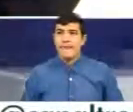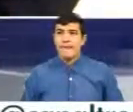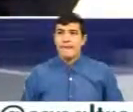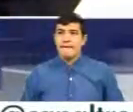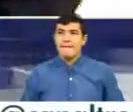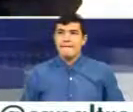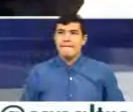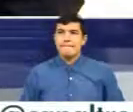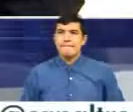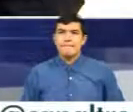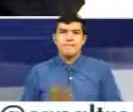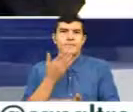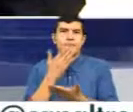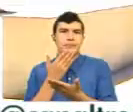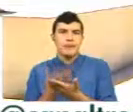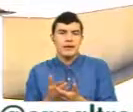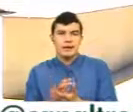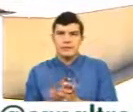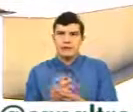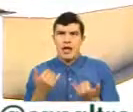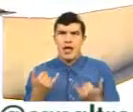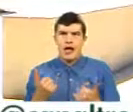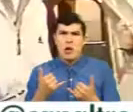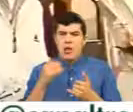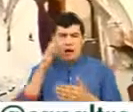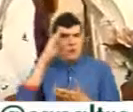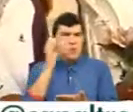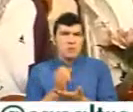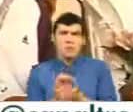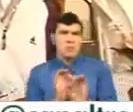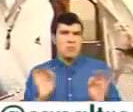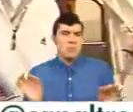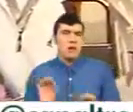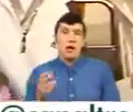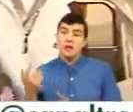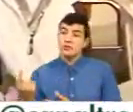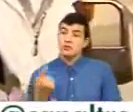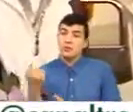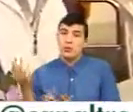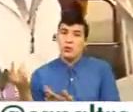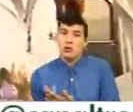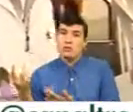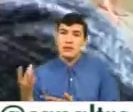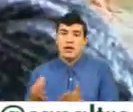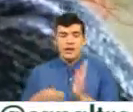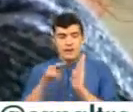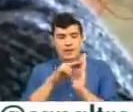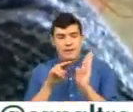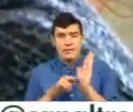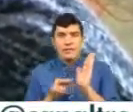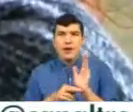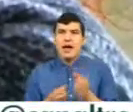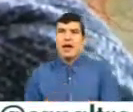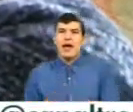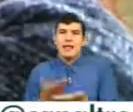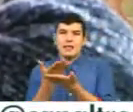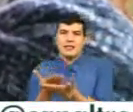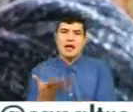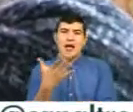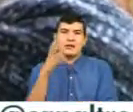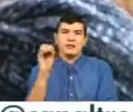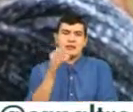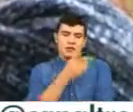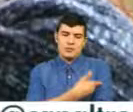gracias por ahora no se han referido al tema solo estar a la espera del cumplimiento de los requisitos para hacer el desembolso de los